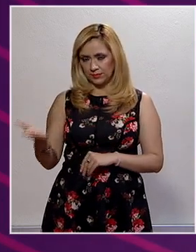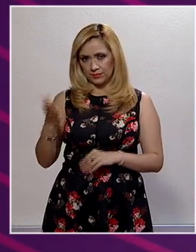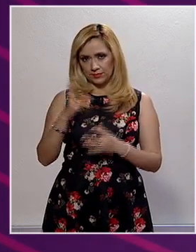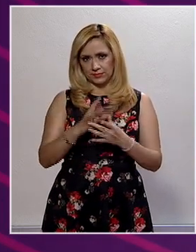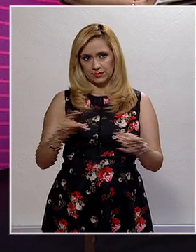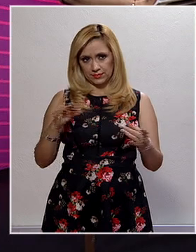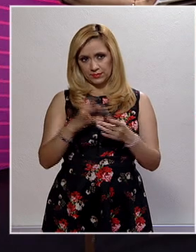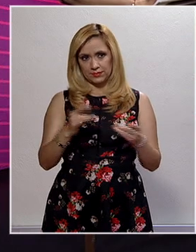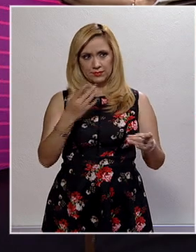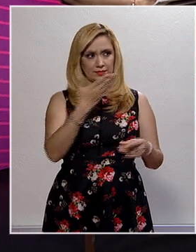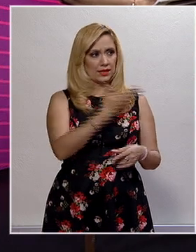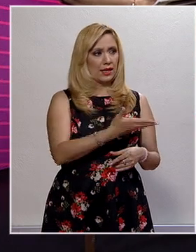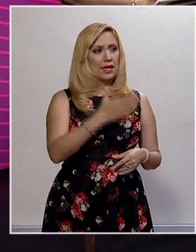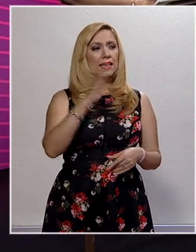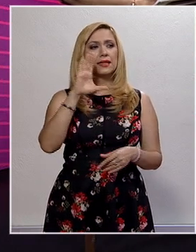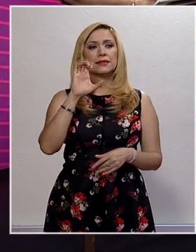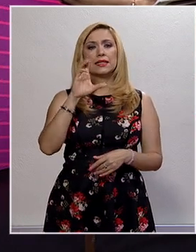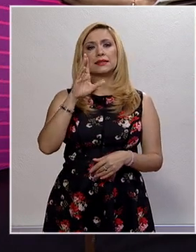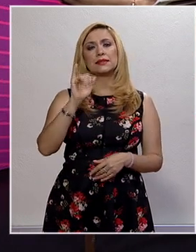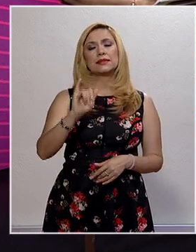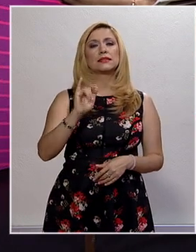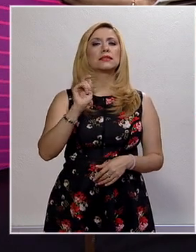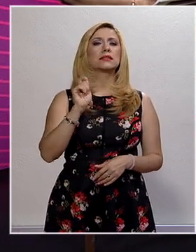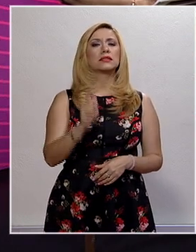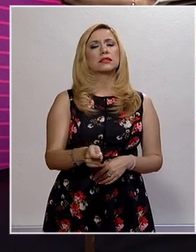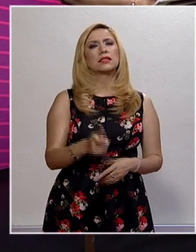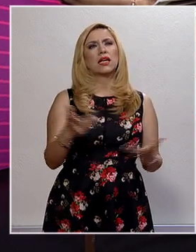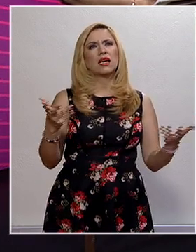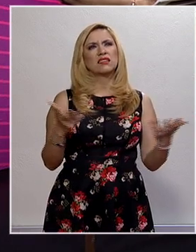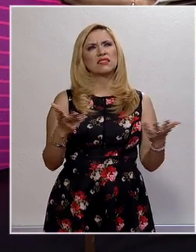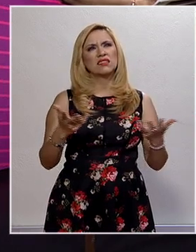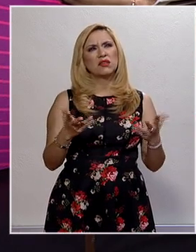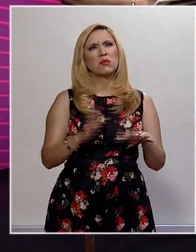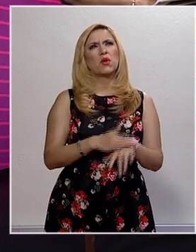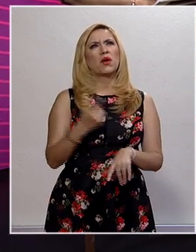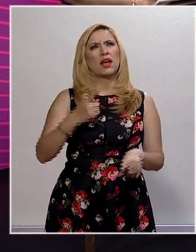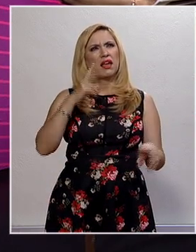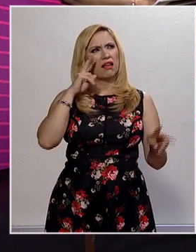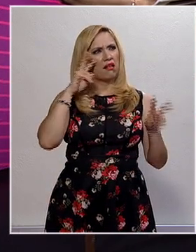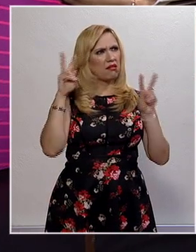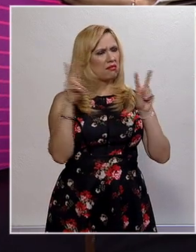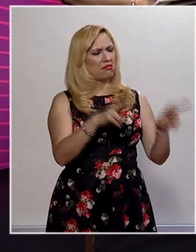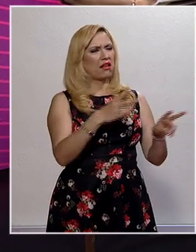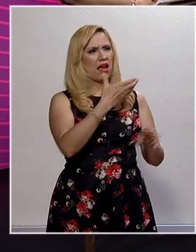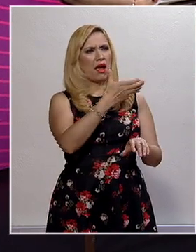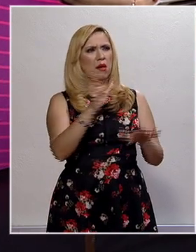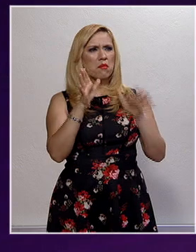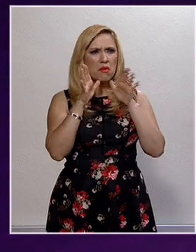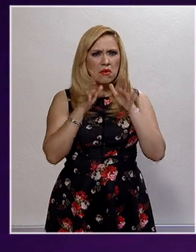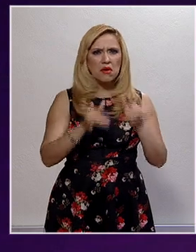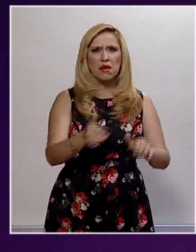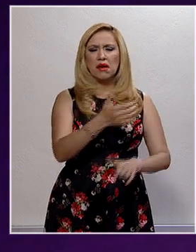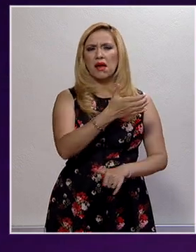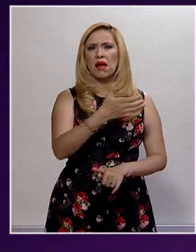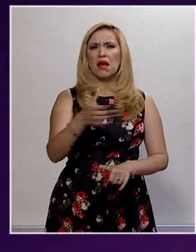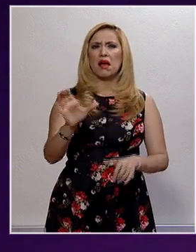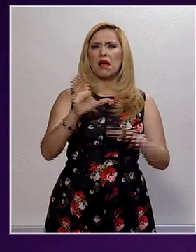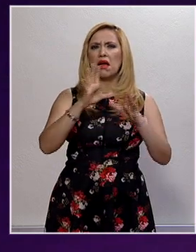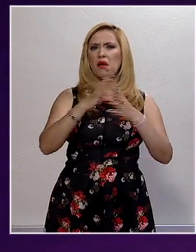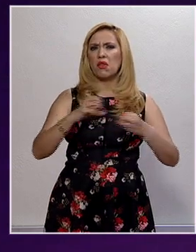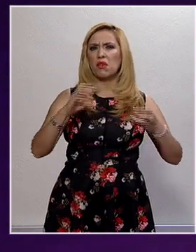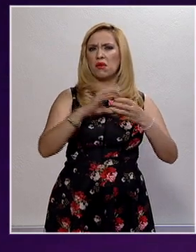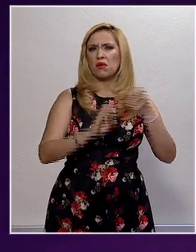si nos puedes contar qué es lo que hace tan particular al caso Campo Algodonero. Sí, pues miren,